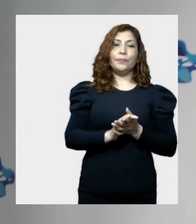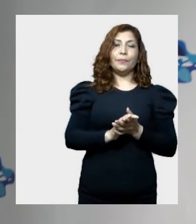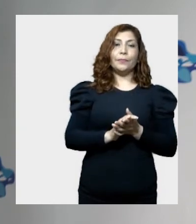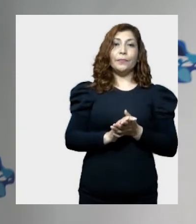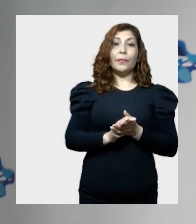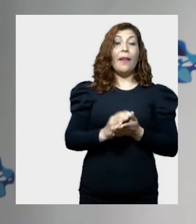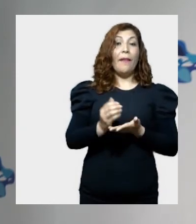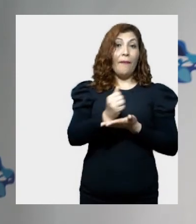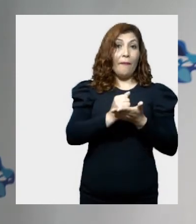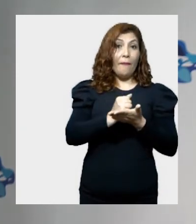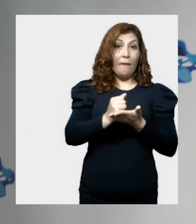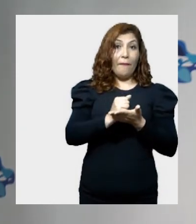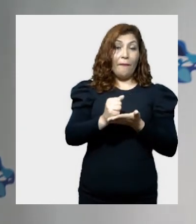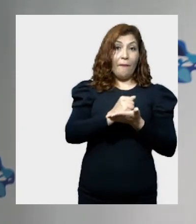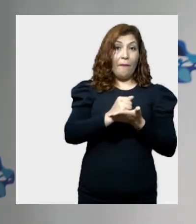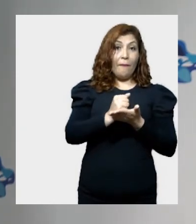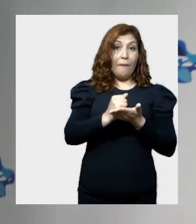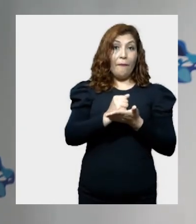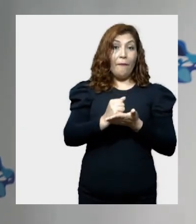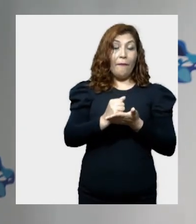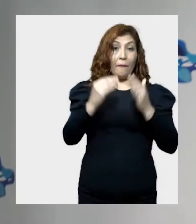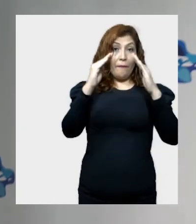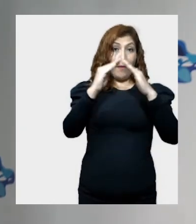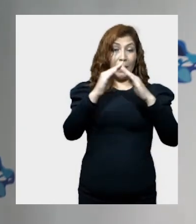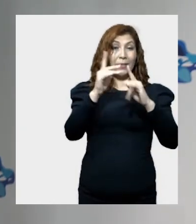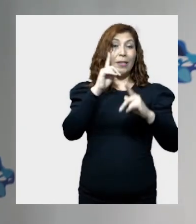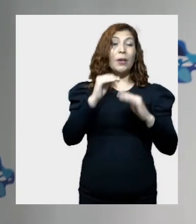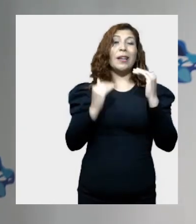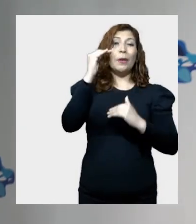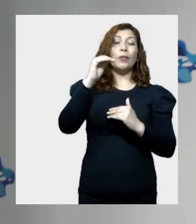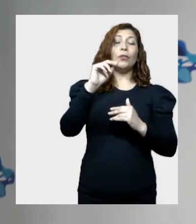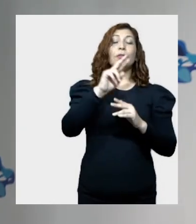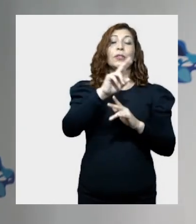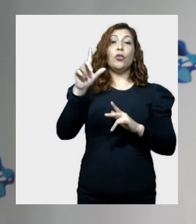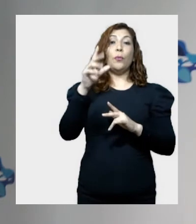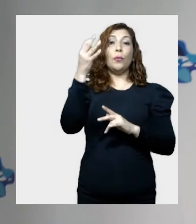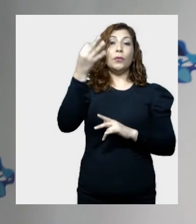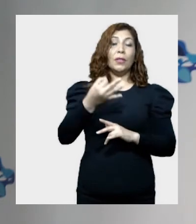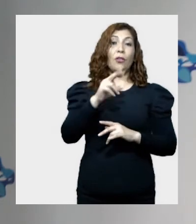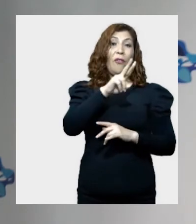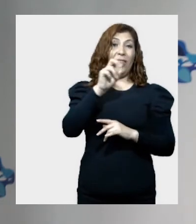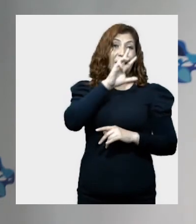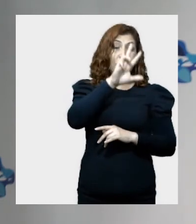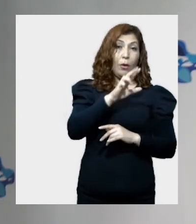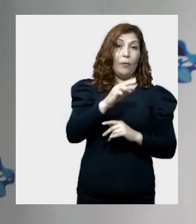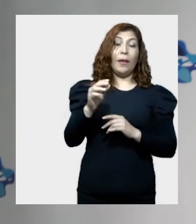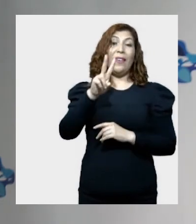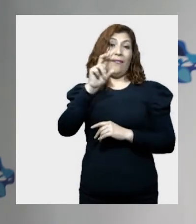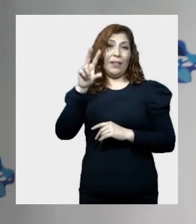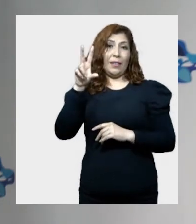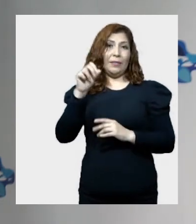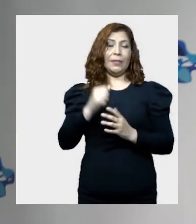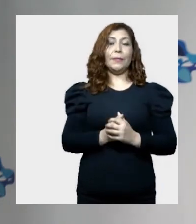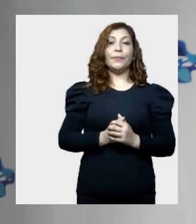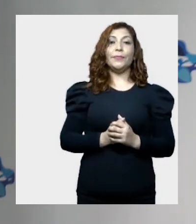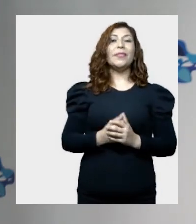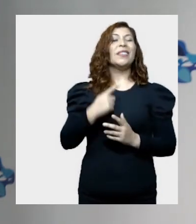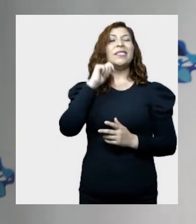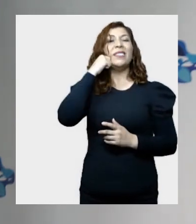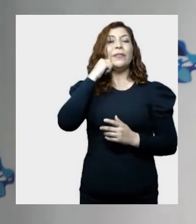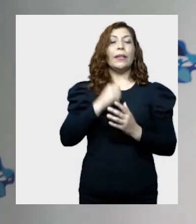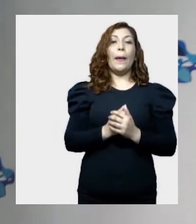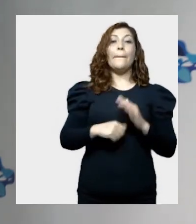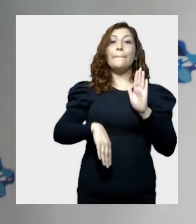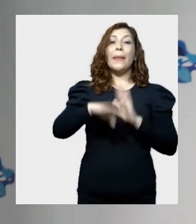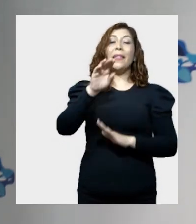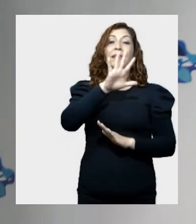en farmacia tenemos un crecimiento del 81,12% entre la gestión 2019 y 2020, lo que equivale a